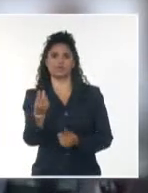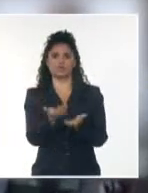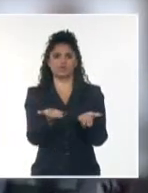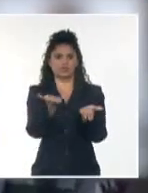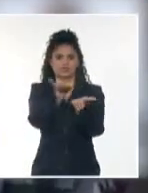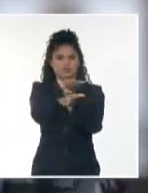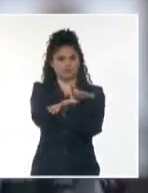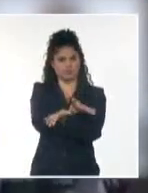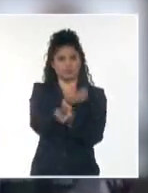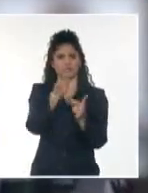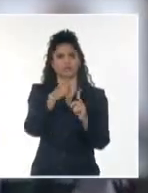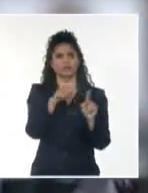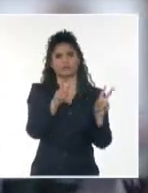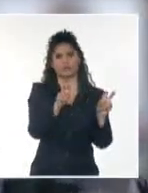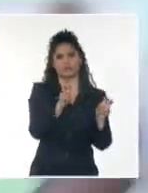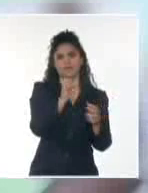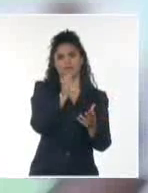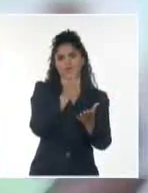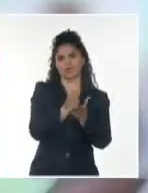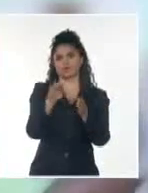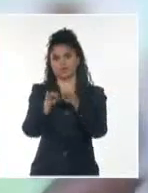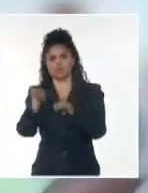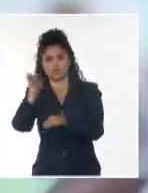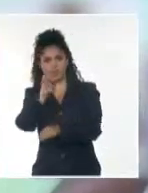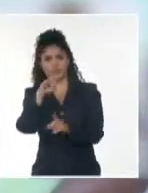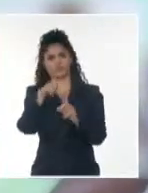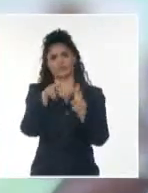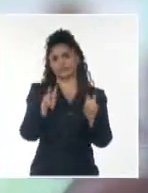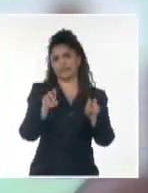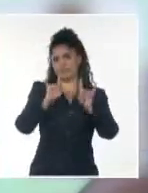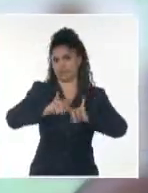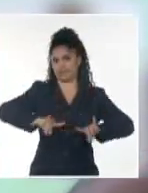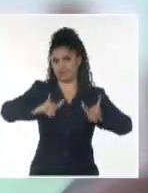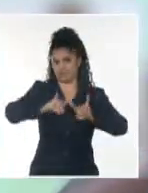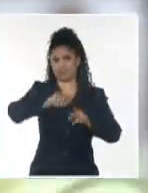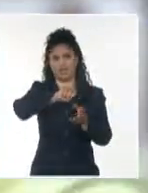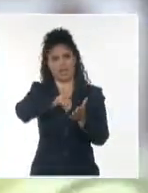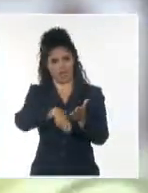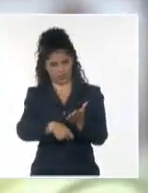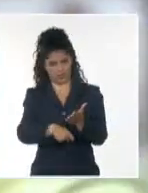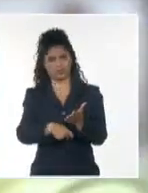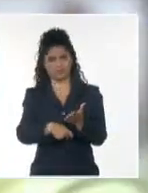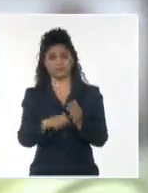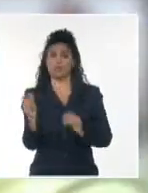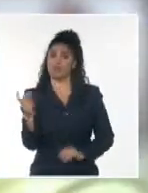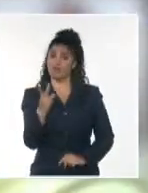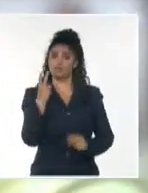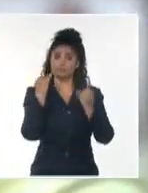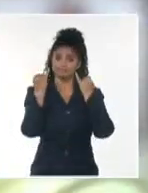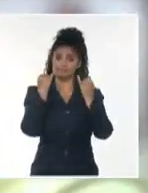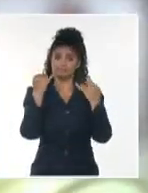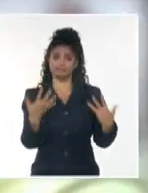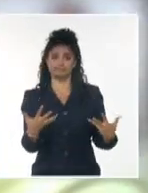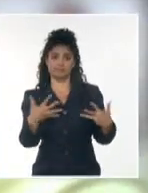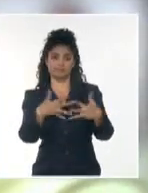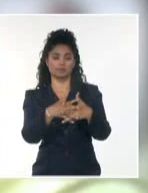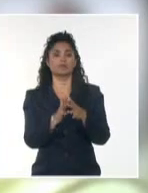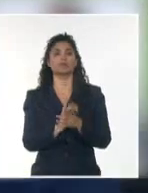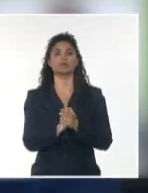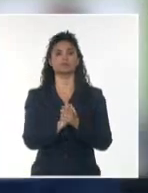materia de educación superior y universidades. Ambas partes destacaron el buen estado de las relaciones